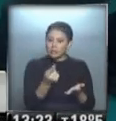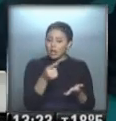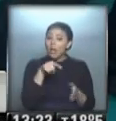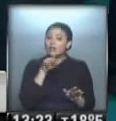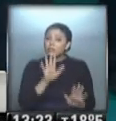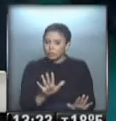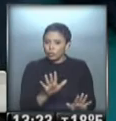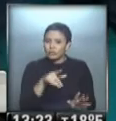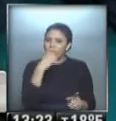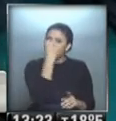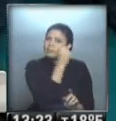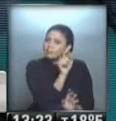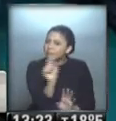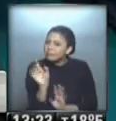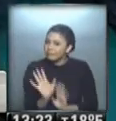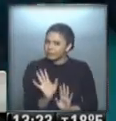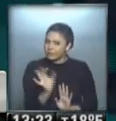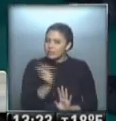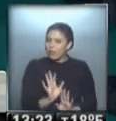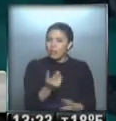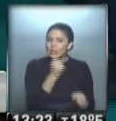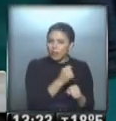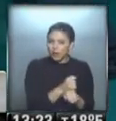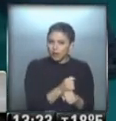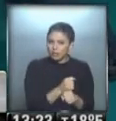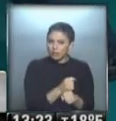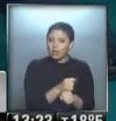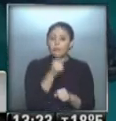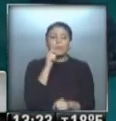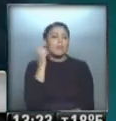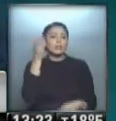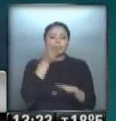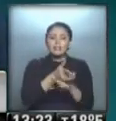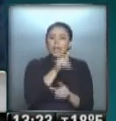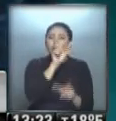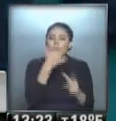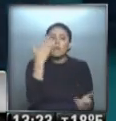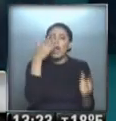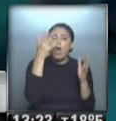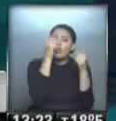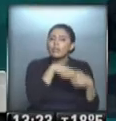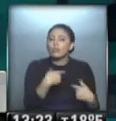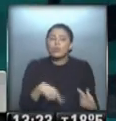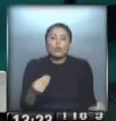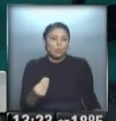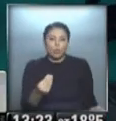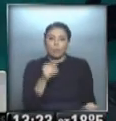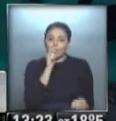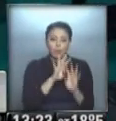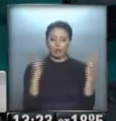sus individualidades, sus particularidades para trabajar, ¿no? Es complicado entrar, los delincuentes se pueden esconder, ¿cuáles son las particularidades del